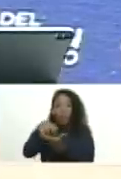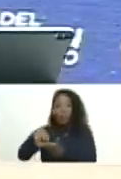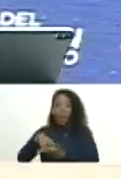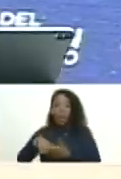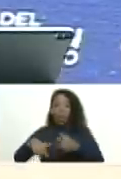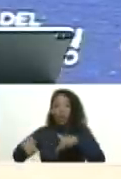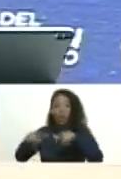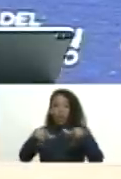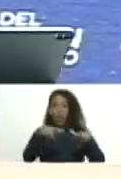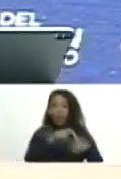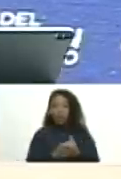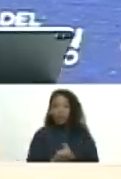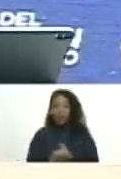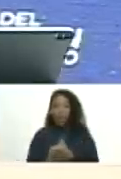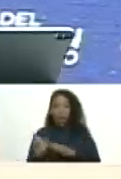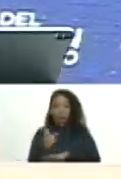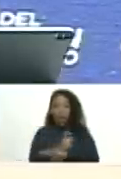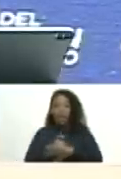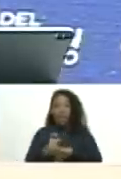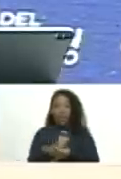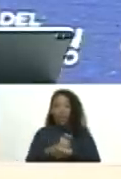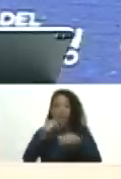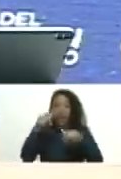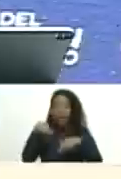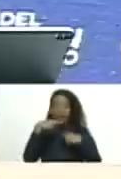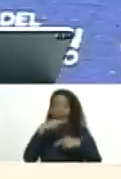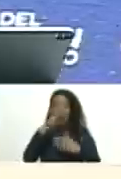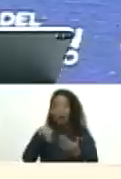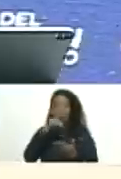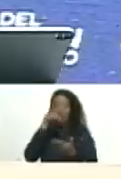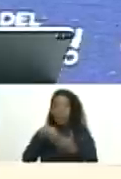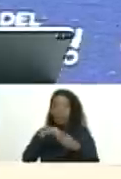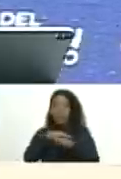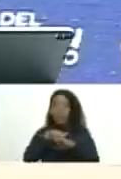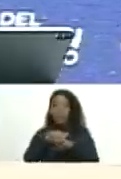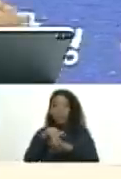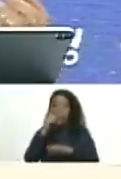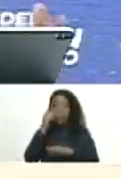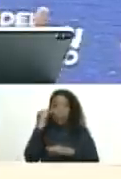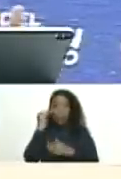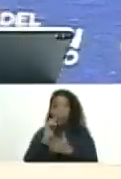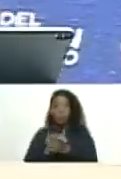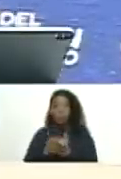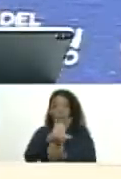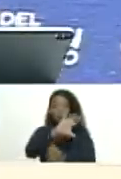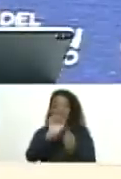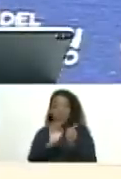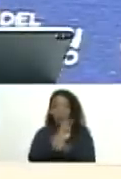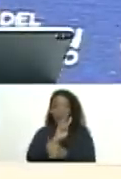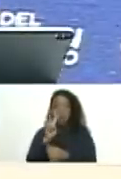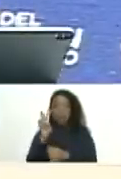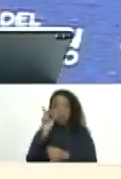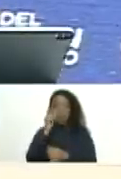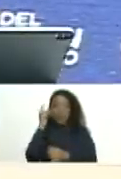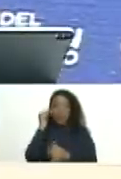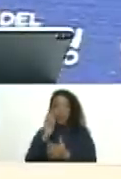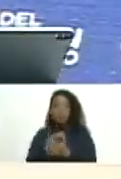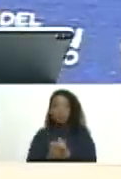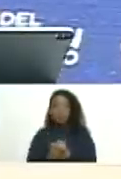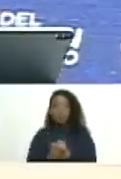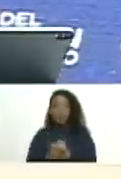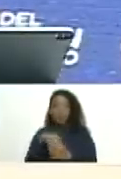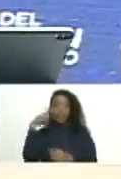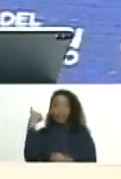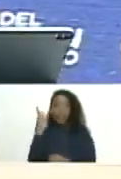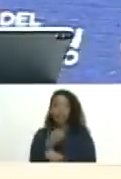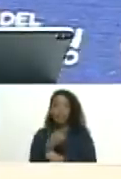local, que los gobernantes a nivel nacional, llámese ministros, ministras, vicepresidentes, vicepresidentas, debemos